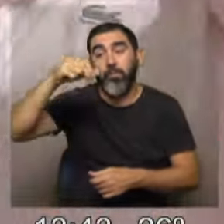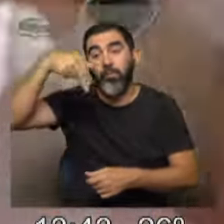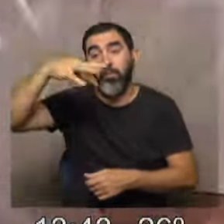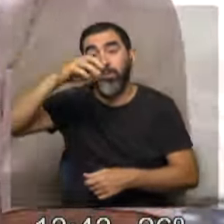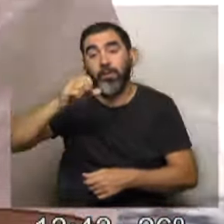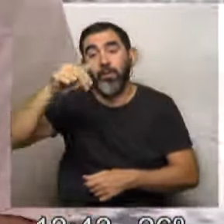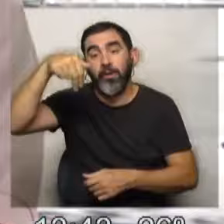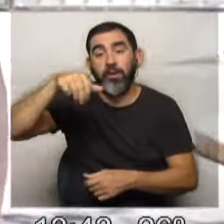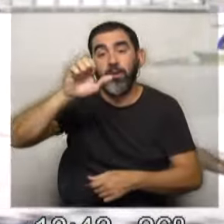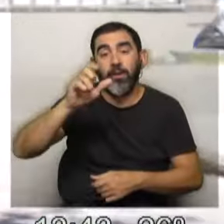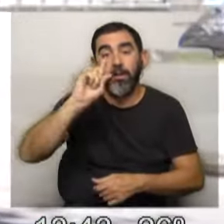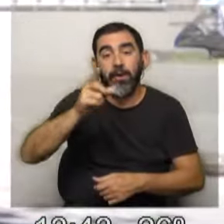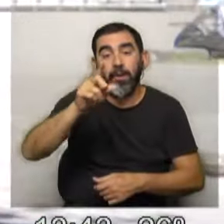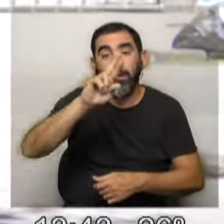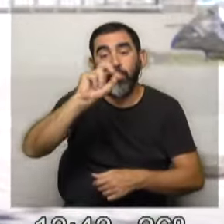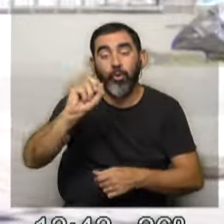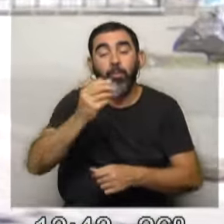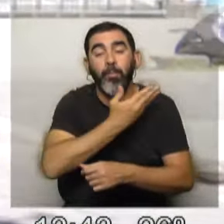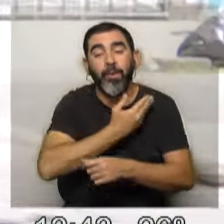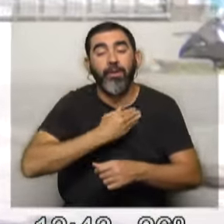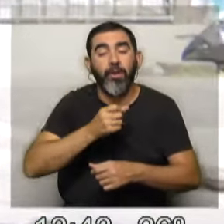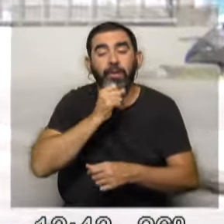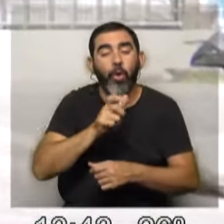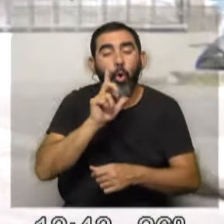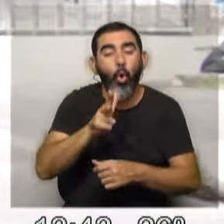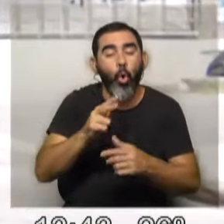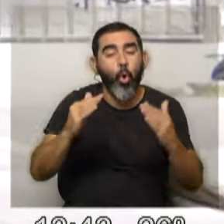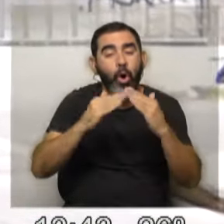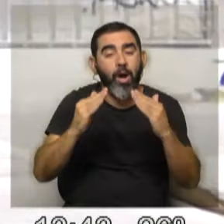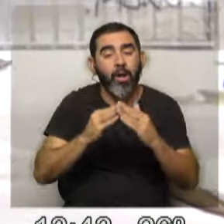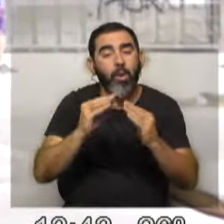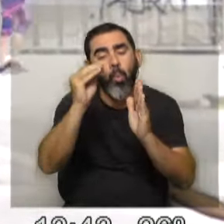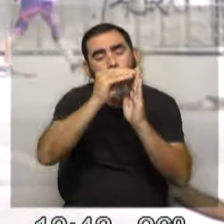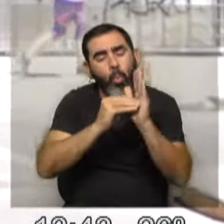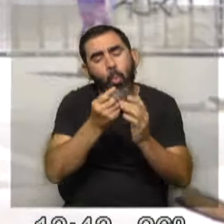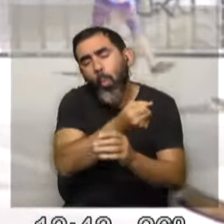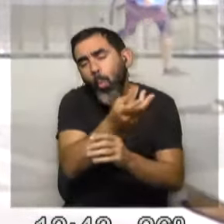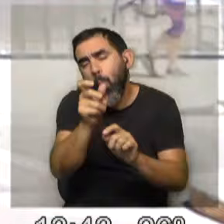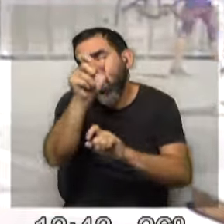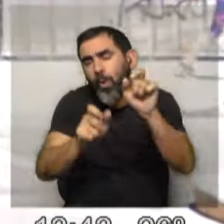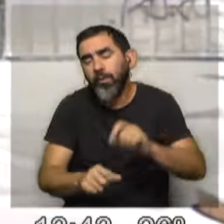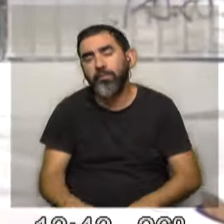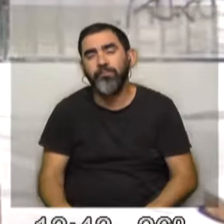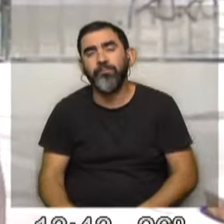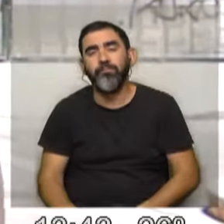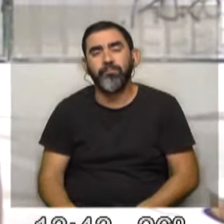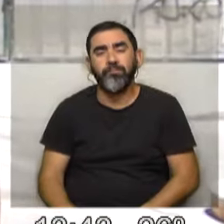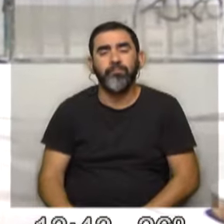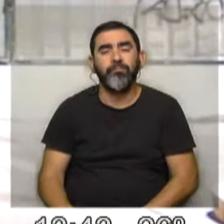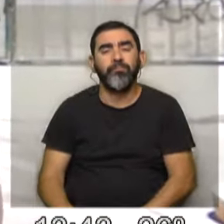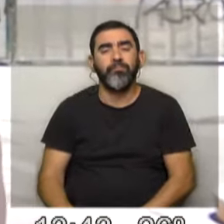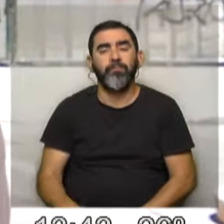Integra Residenciales. Gracias por recibirnos. Bueno, Sabino, ¿cuántos anotados tenemos hasta el momento? Bueno, ¿qué tal? Buenas